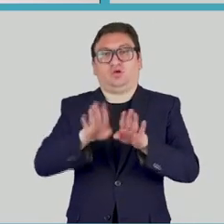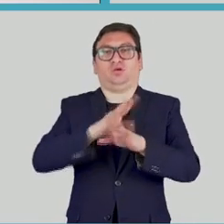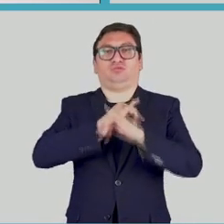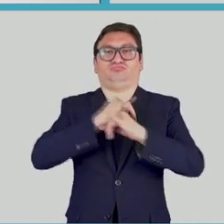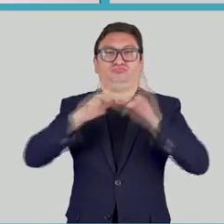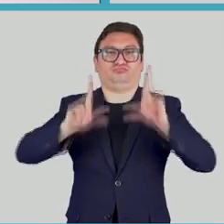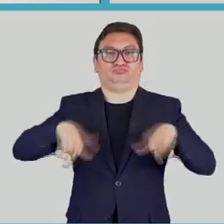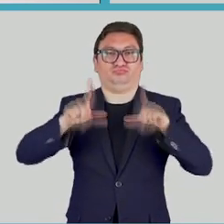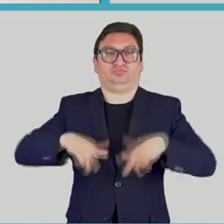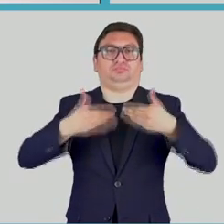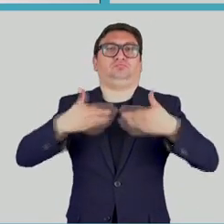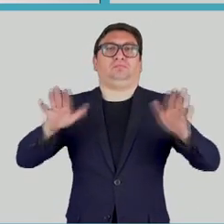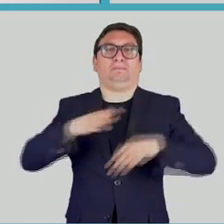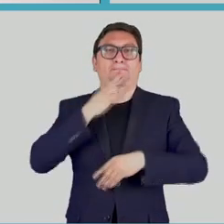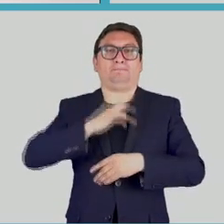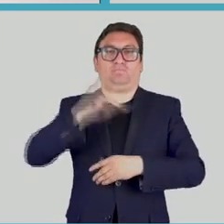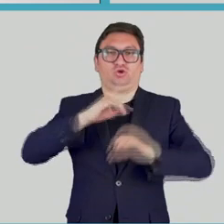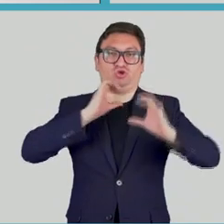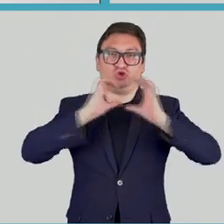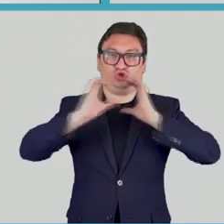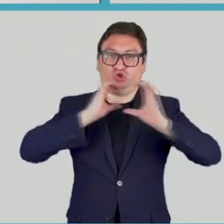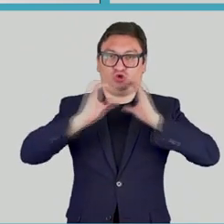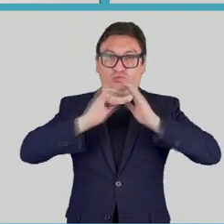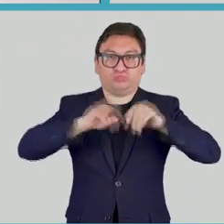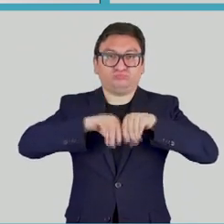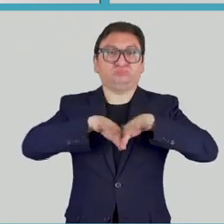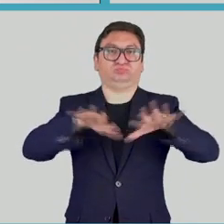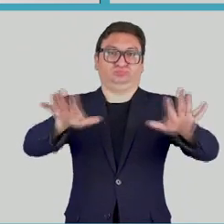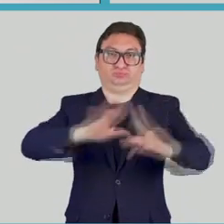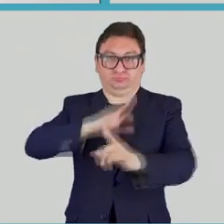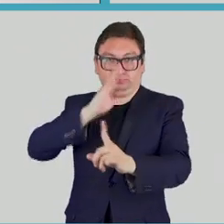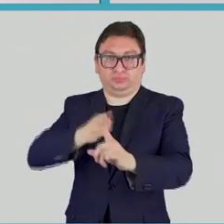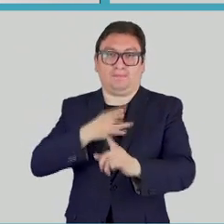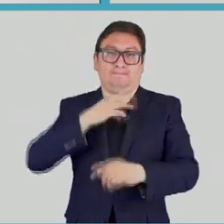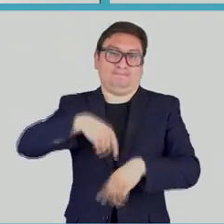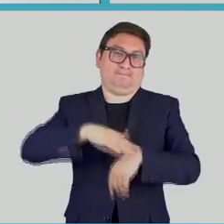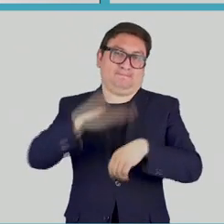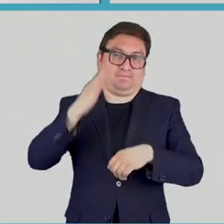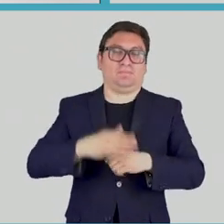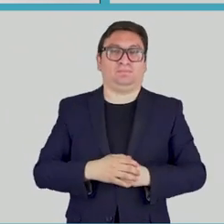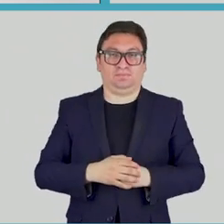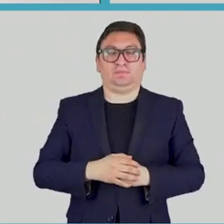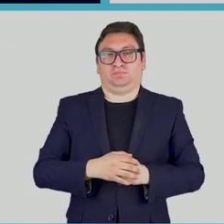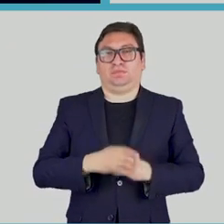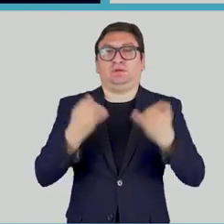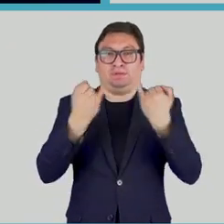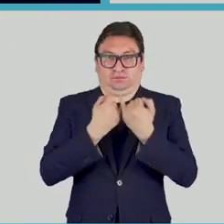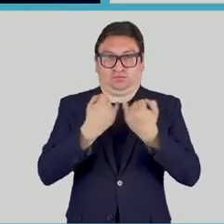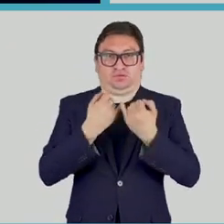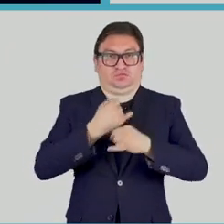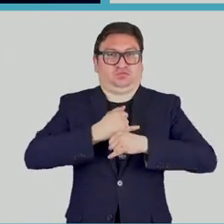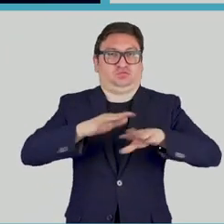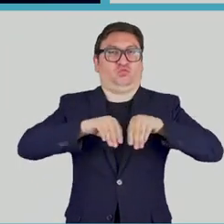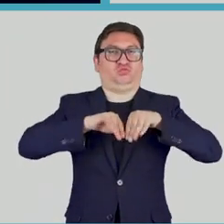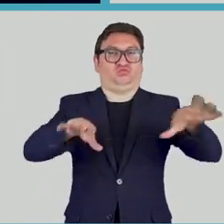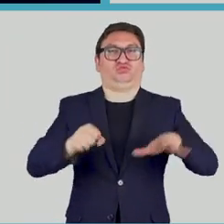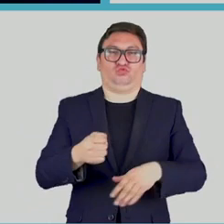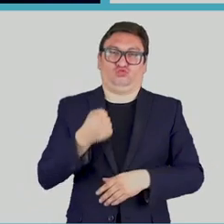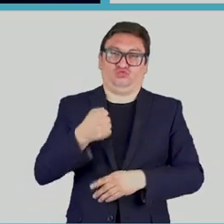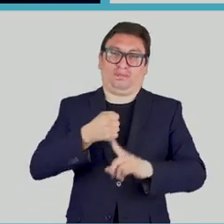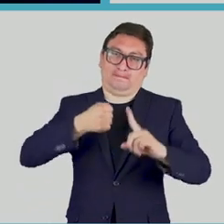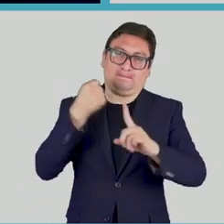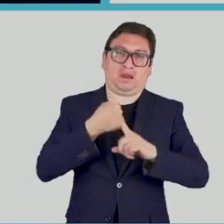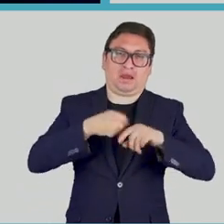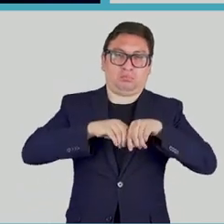formato de las plataformas digitales permite una comunicación más ágil Más directa también ya con una gran penetración y